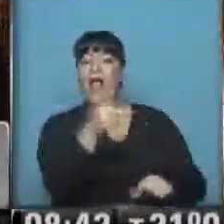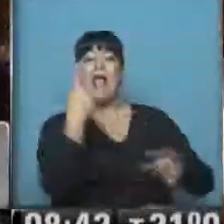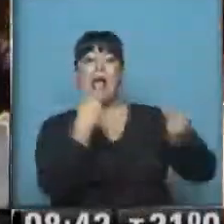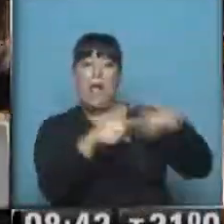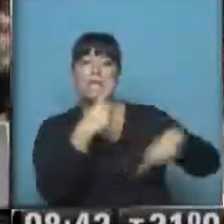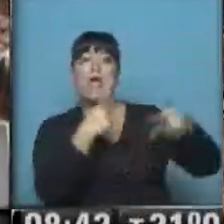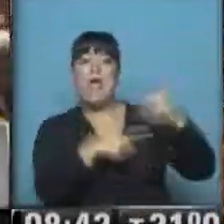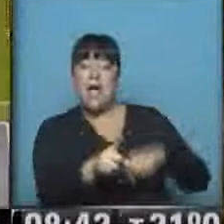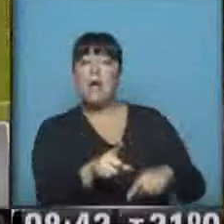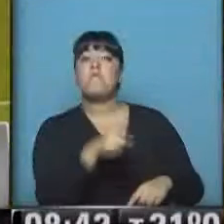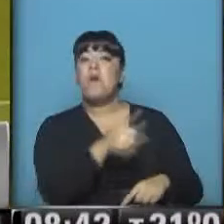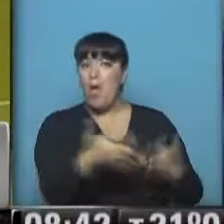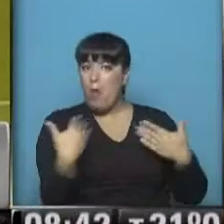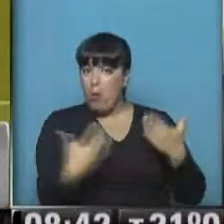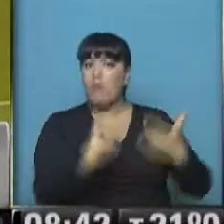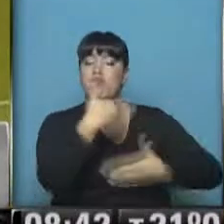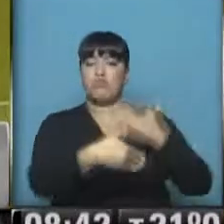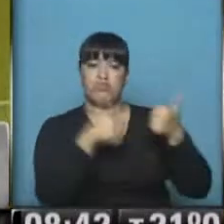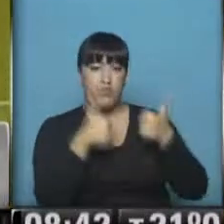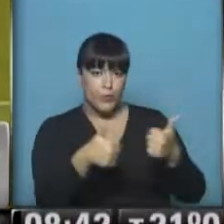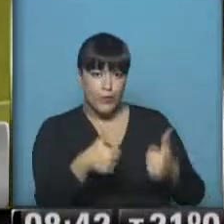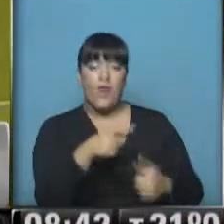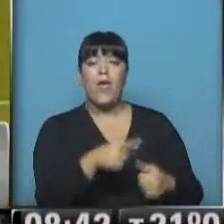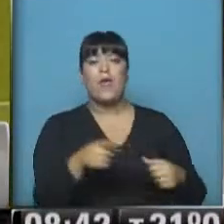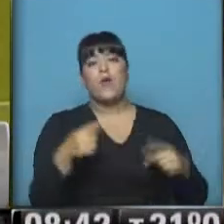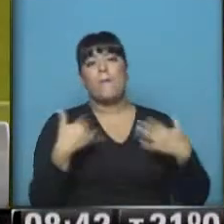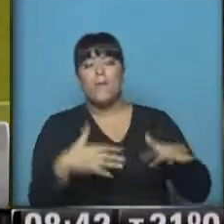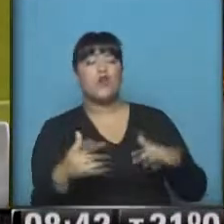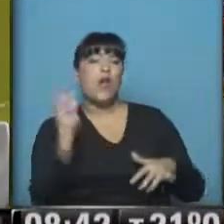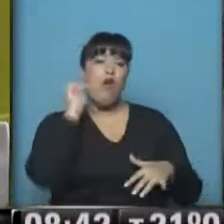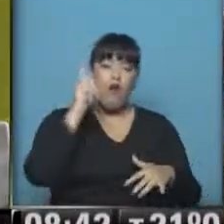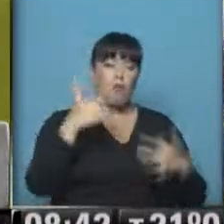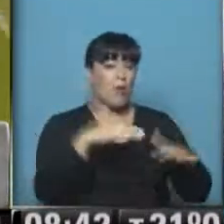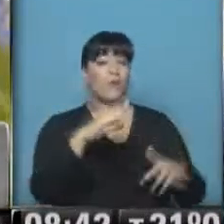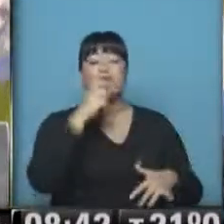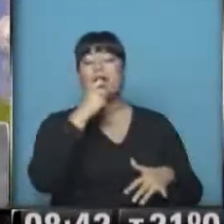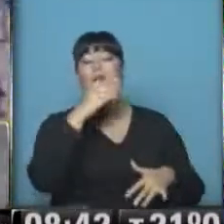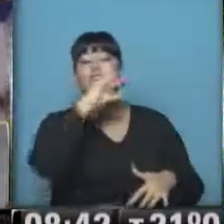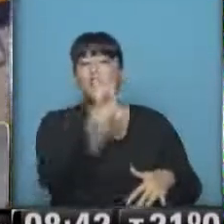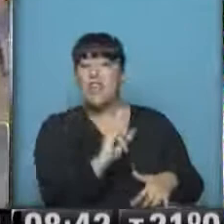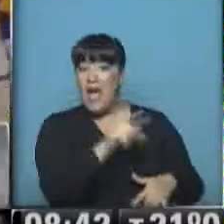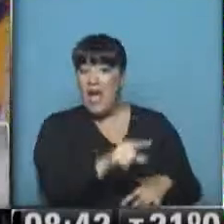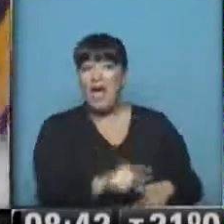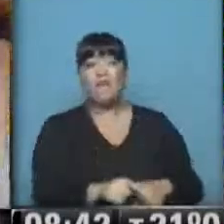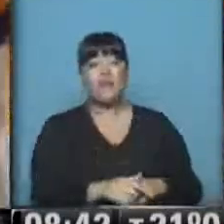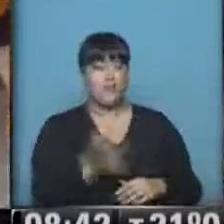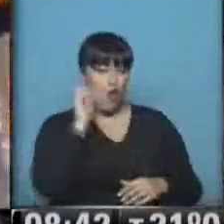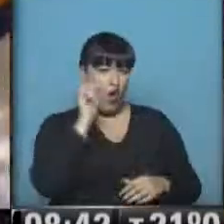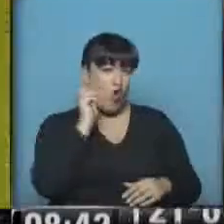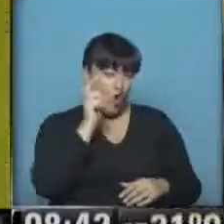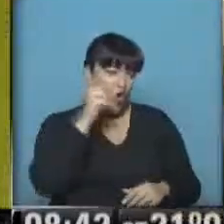han sabido rendir, más allá de no concretar, por ejemplo, Chávez, más allá de haber marcado